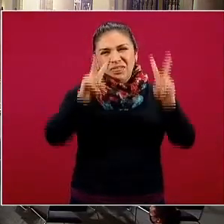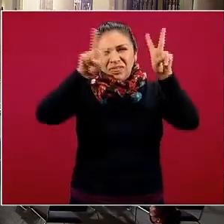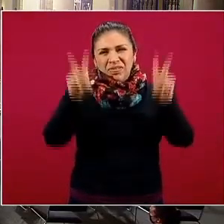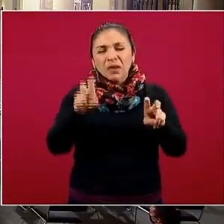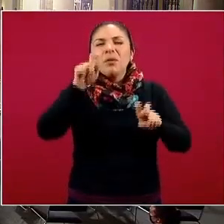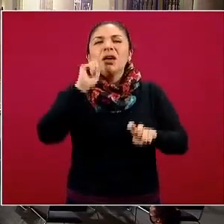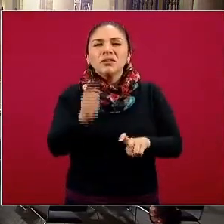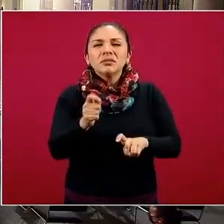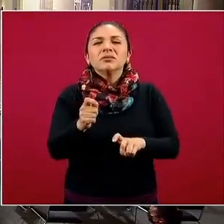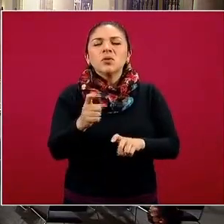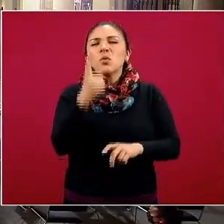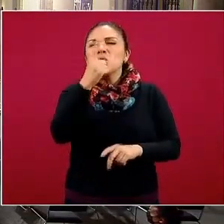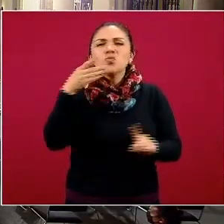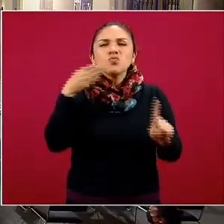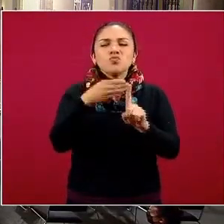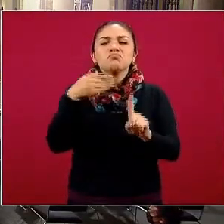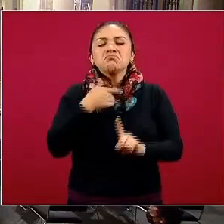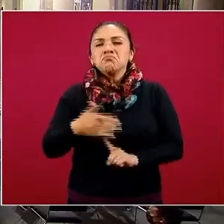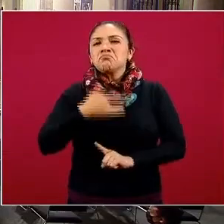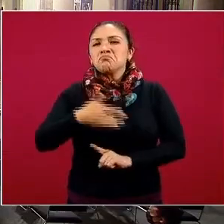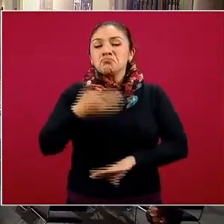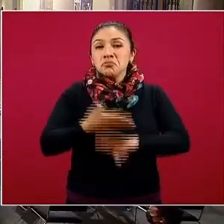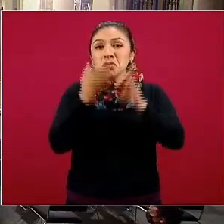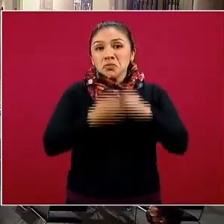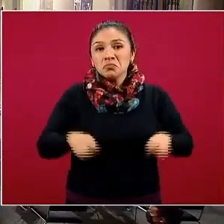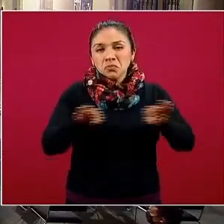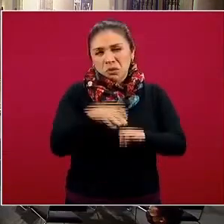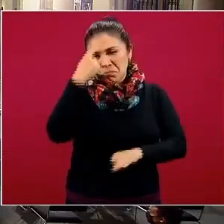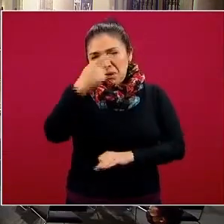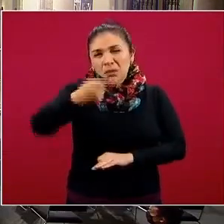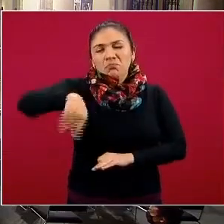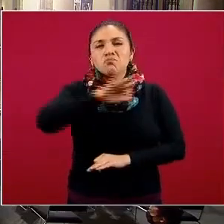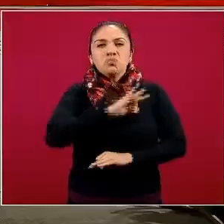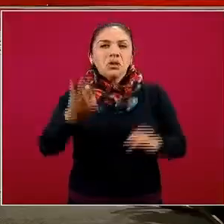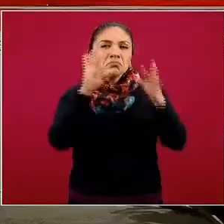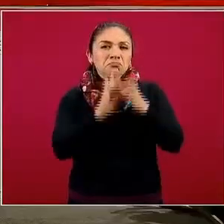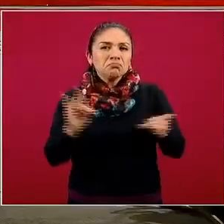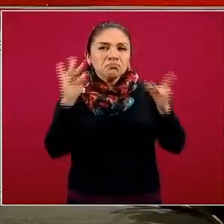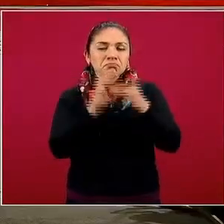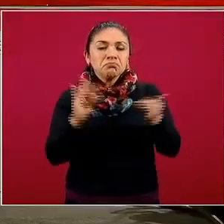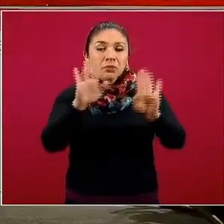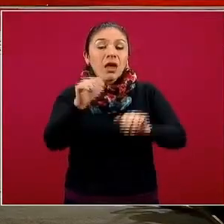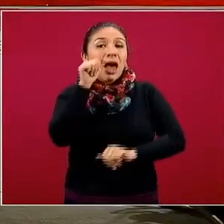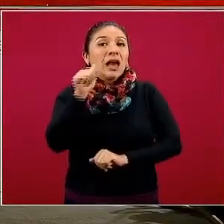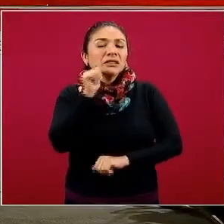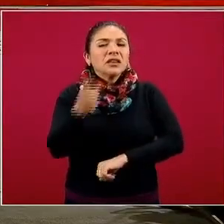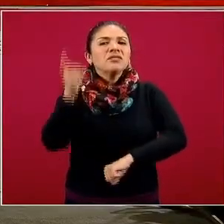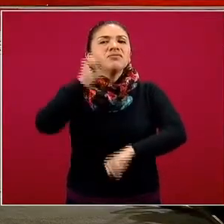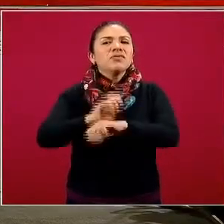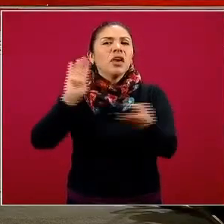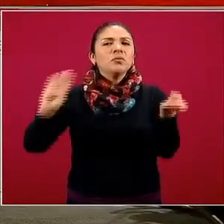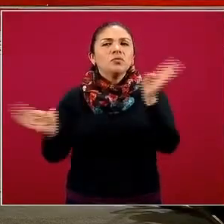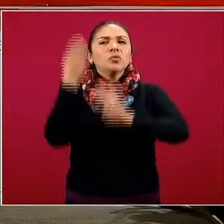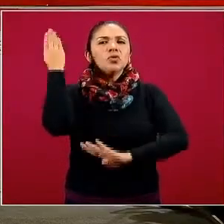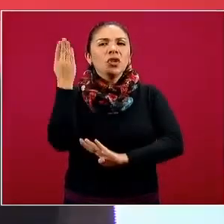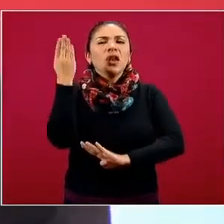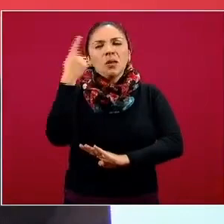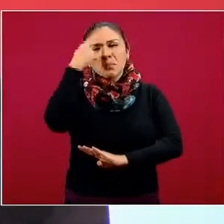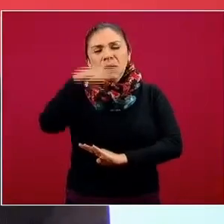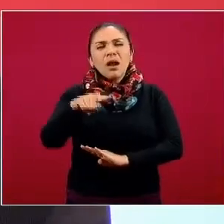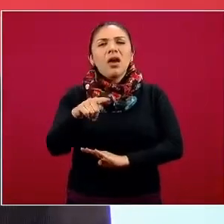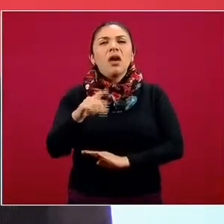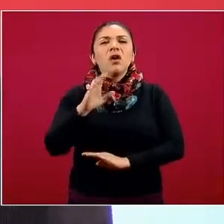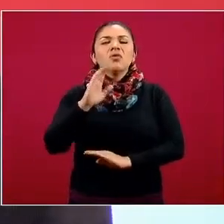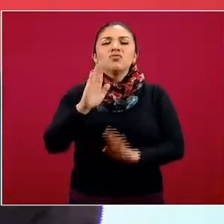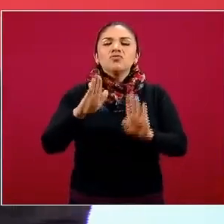un elemento que nos parece sumamente importante de comentar. Ayer fue el Día Mundial de la Lucha contra